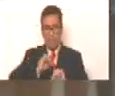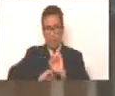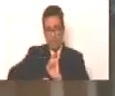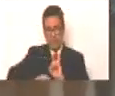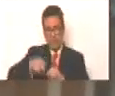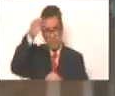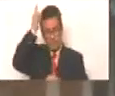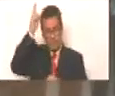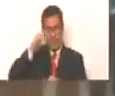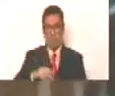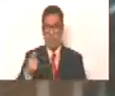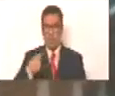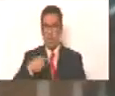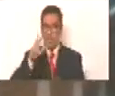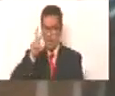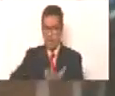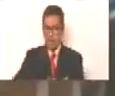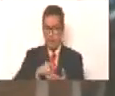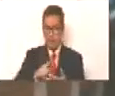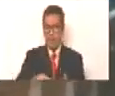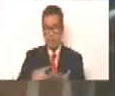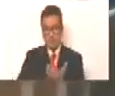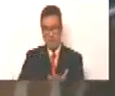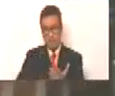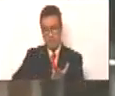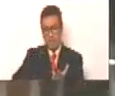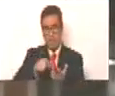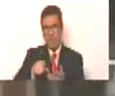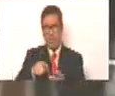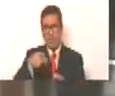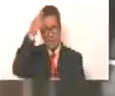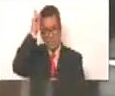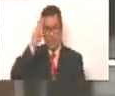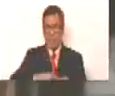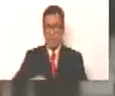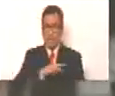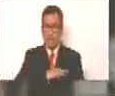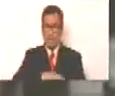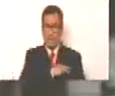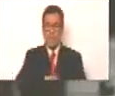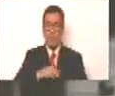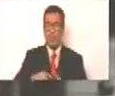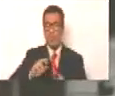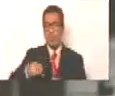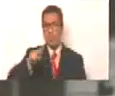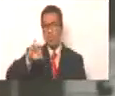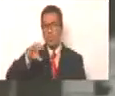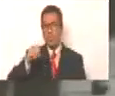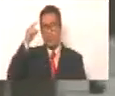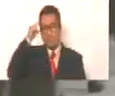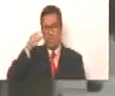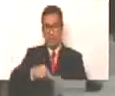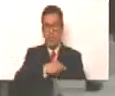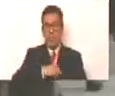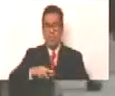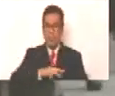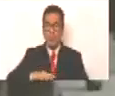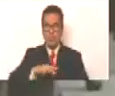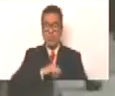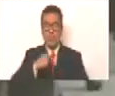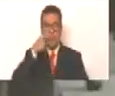Nos aprobó la cedulación indígena, nos creó la misión Guaycaipuro, creó el Ministerio del Poder para los Pueblos